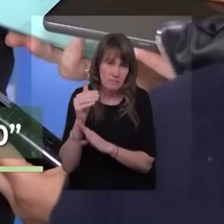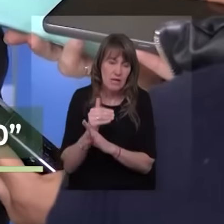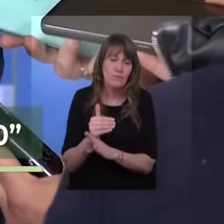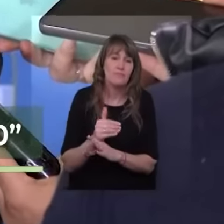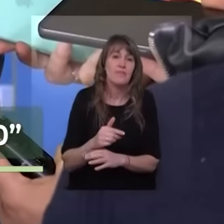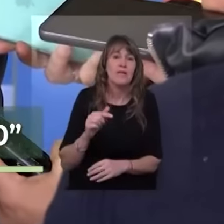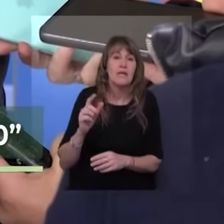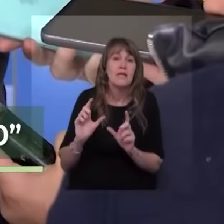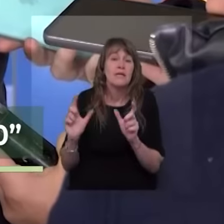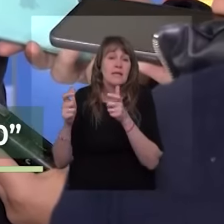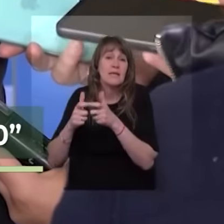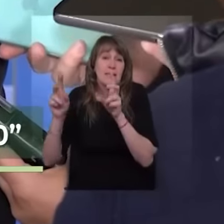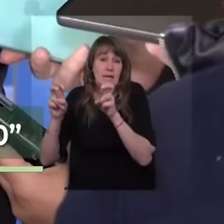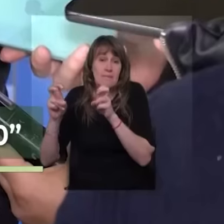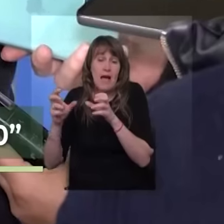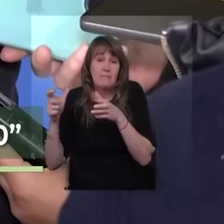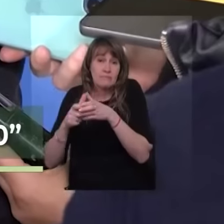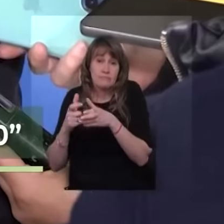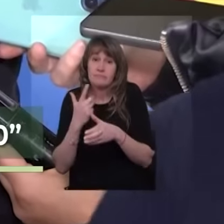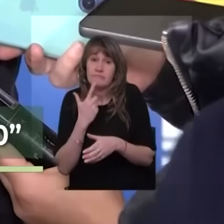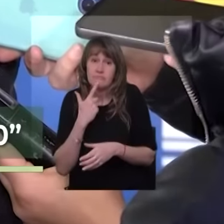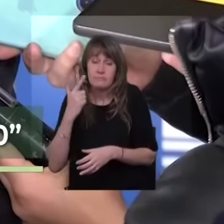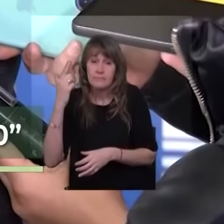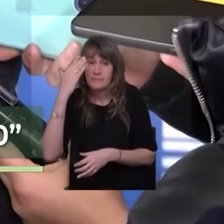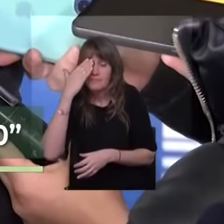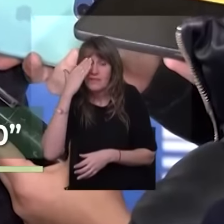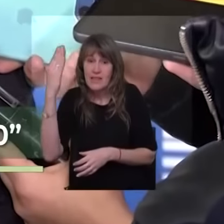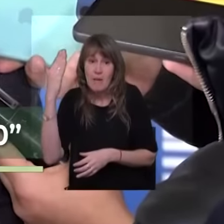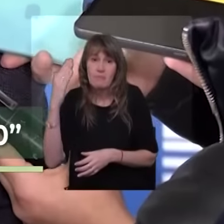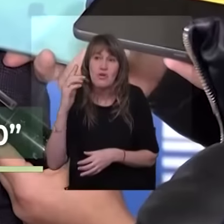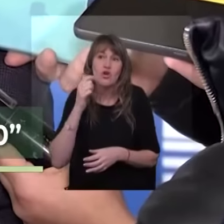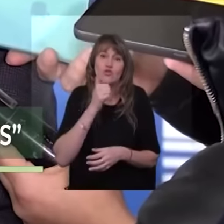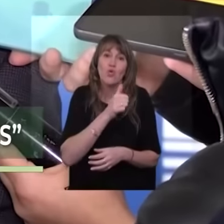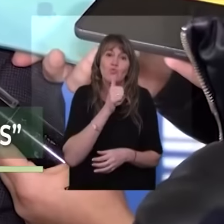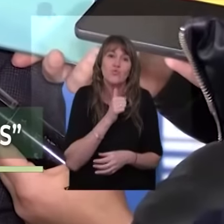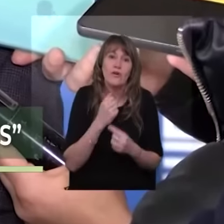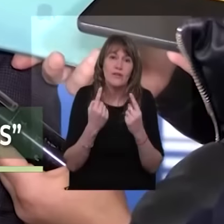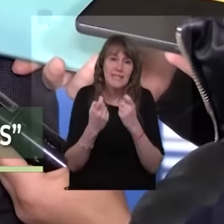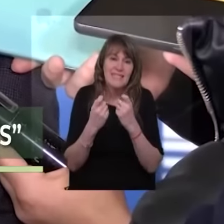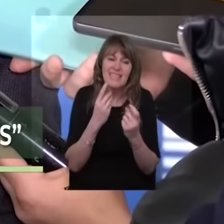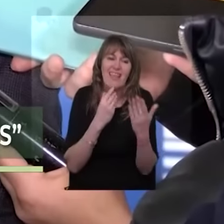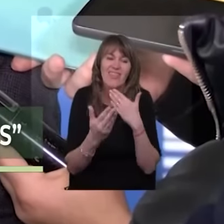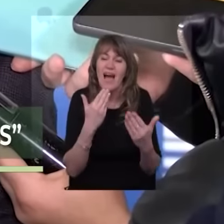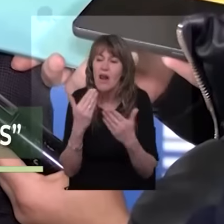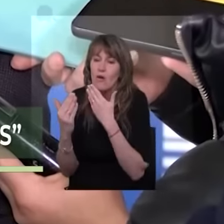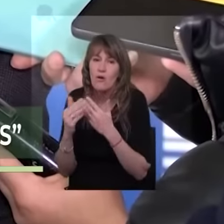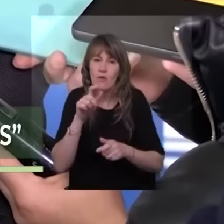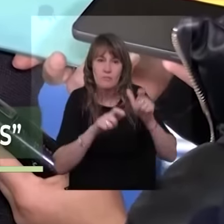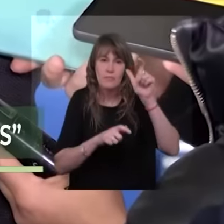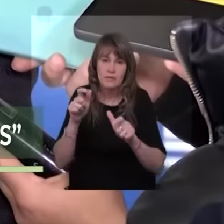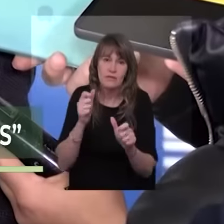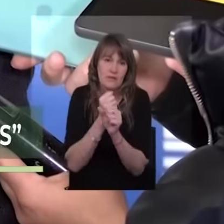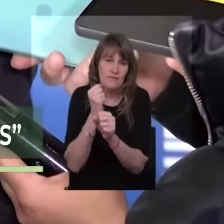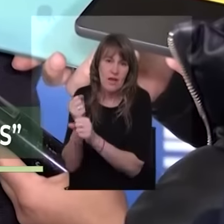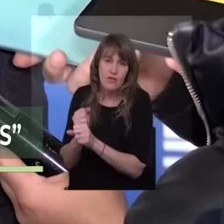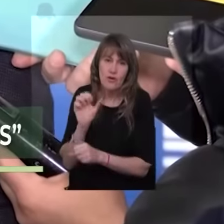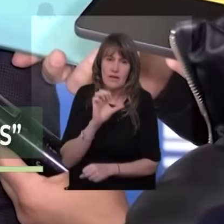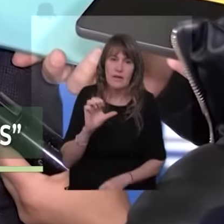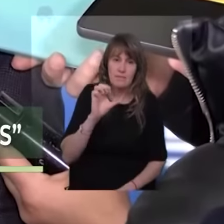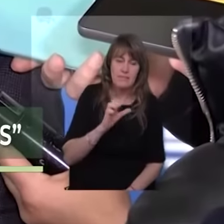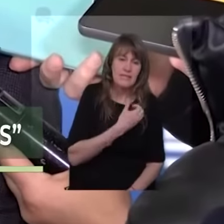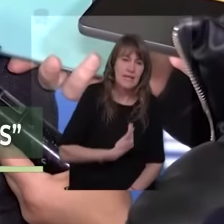el frente amplio plantea como solución a esta ley tan negativa un diálogo social con trabajadores jubilados empresarios